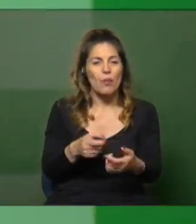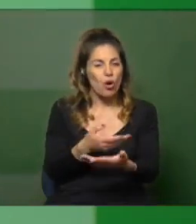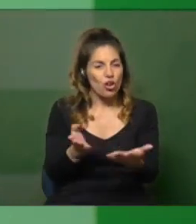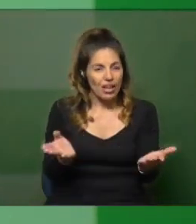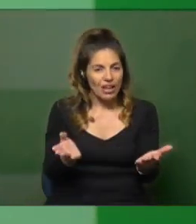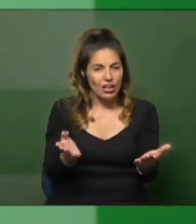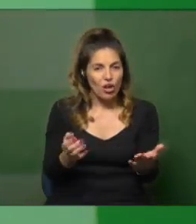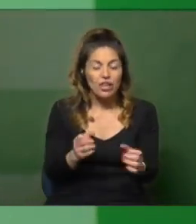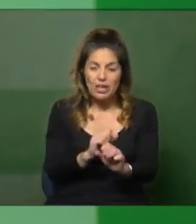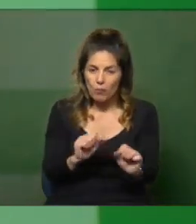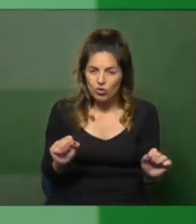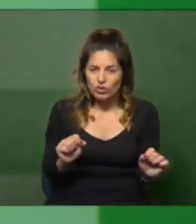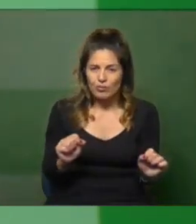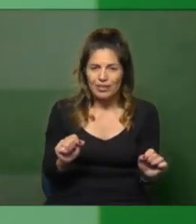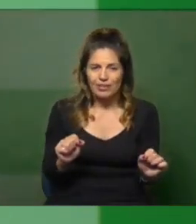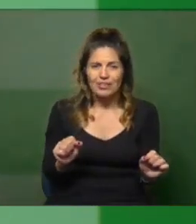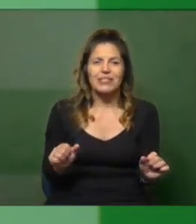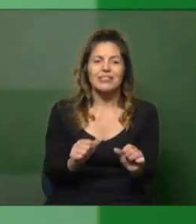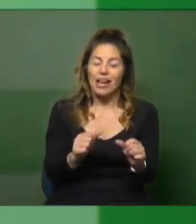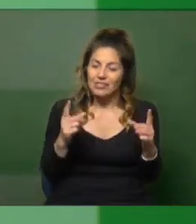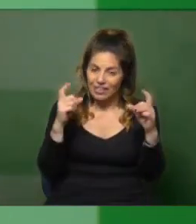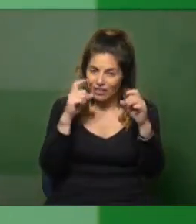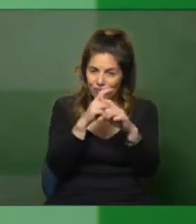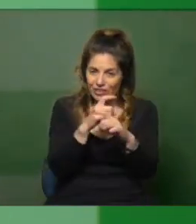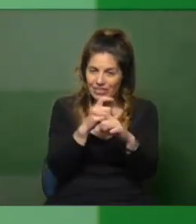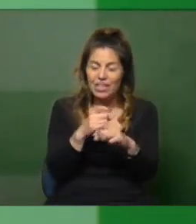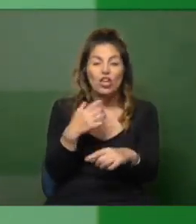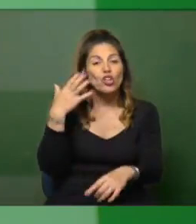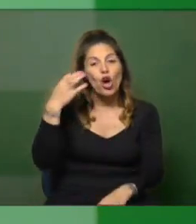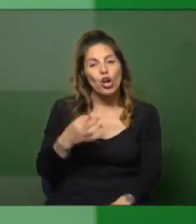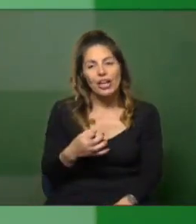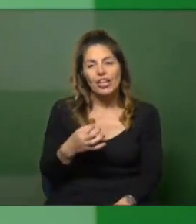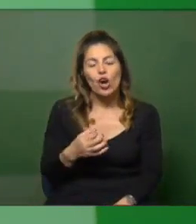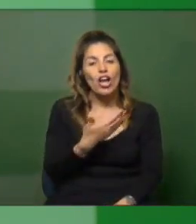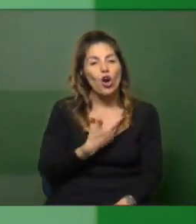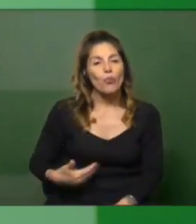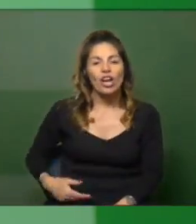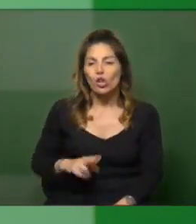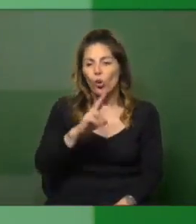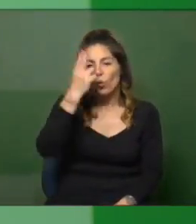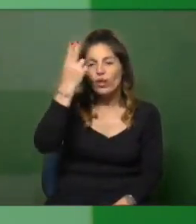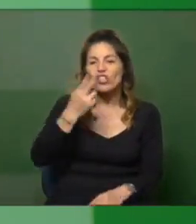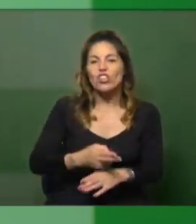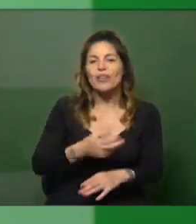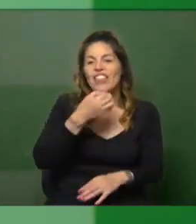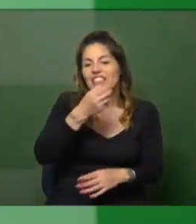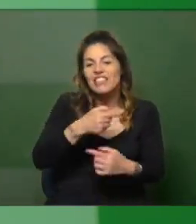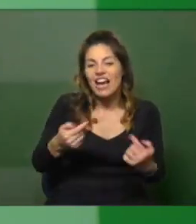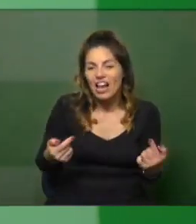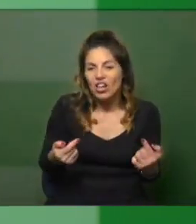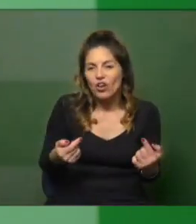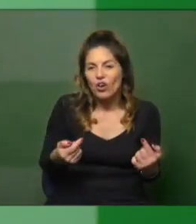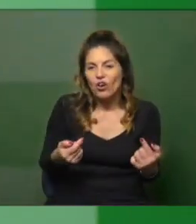estadio viable se hace muy difícil yo creo que este el gobierno uruguayo debería decir algo sobre esto